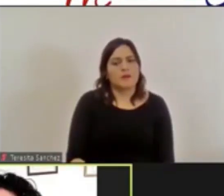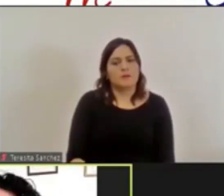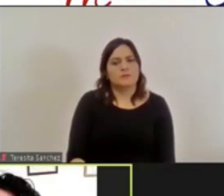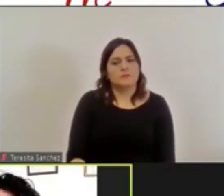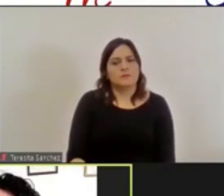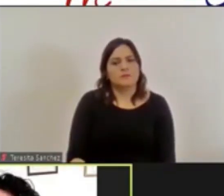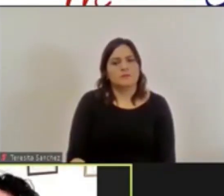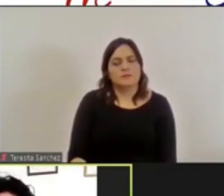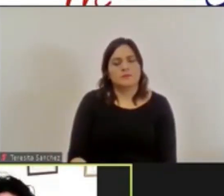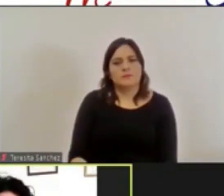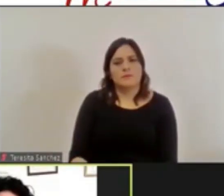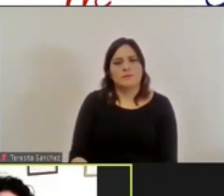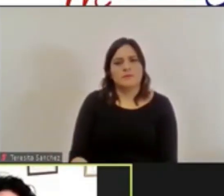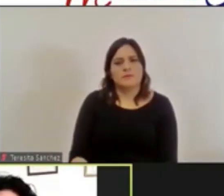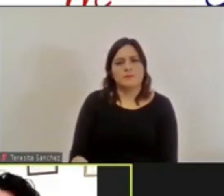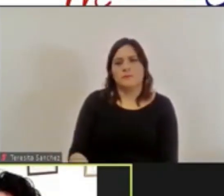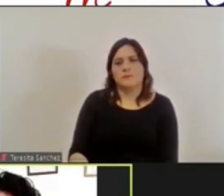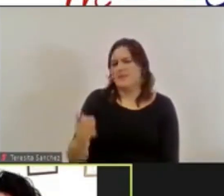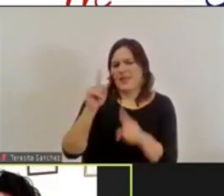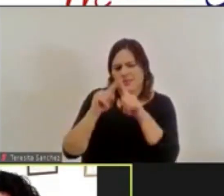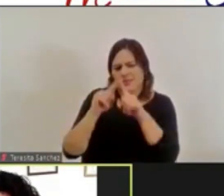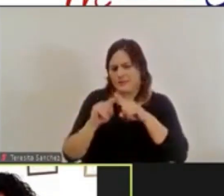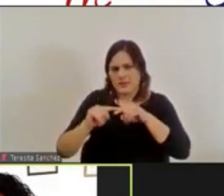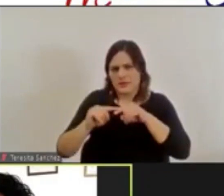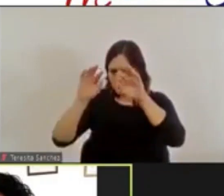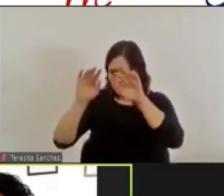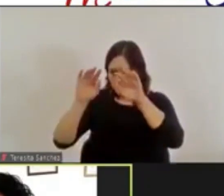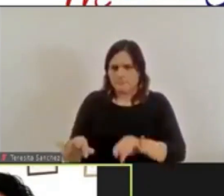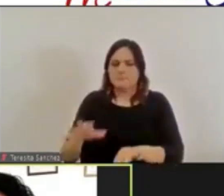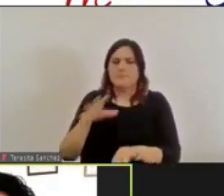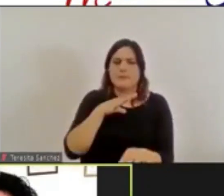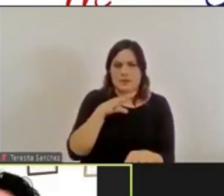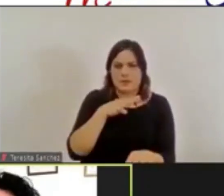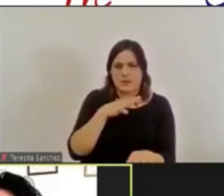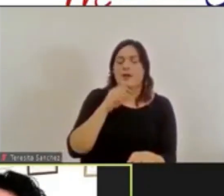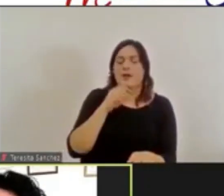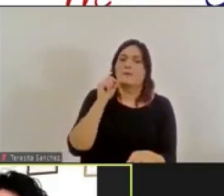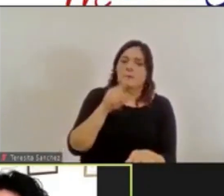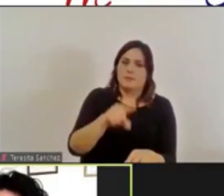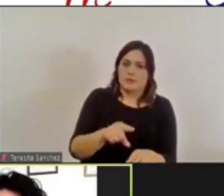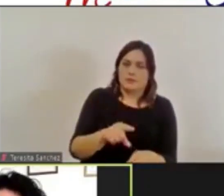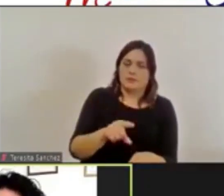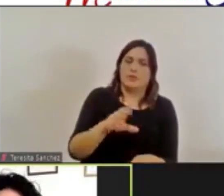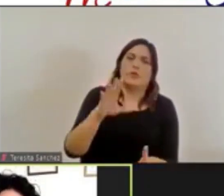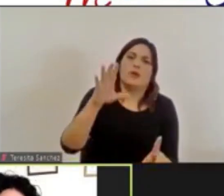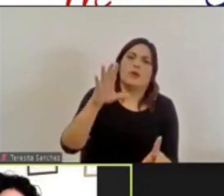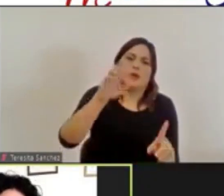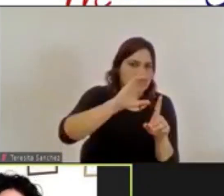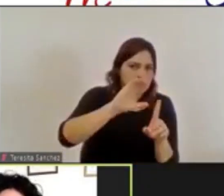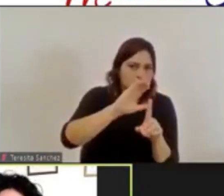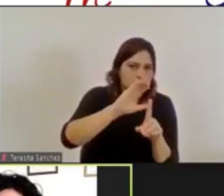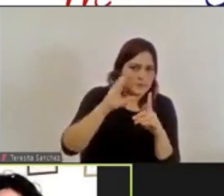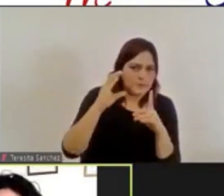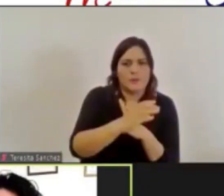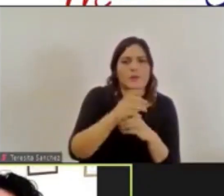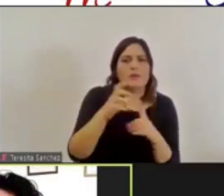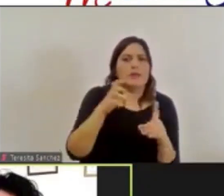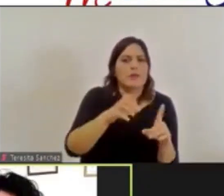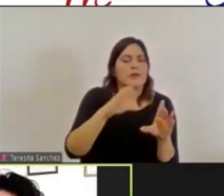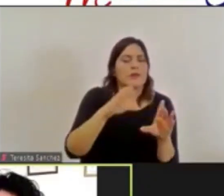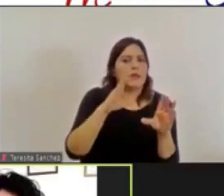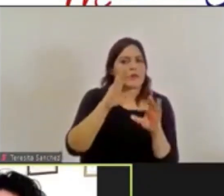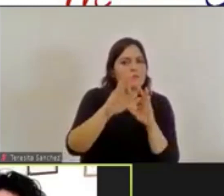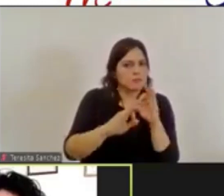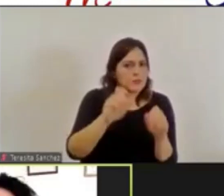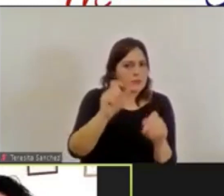Entonces, esto es parte de los comentarios que ahorita tenemos y bueno, también por parte del Colegio Mexicano de Profesionales en Gestión del Riesgo, igual estamos a través de la Comisión de